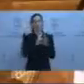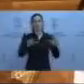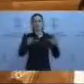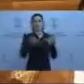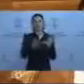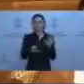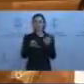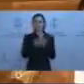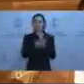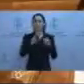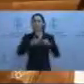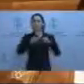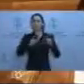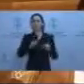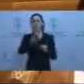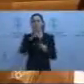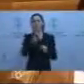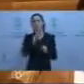del Principado de Asturias